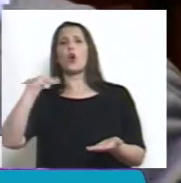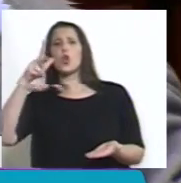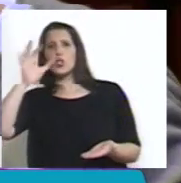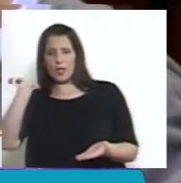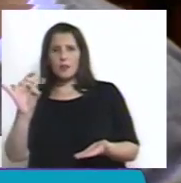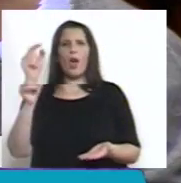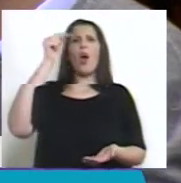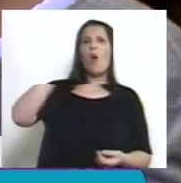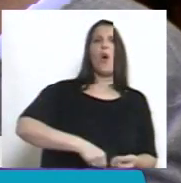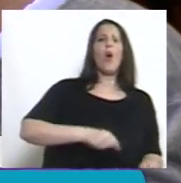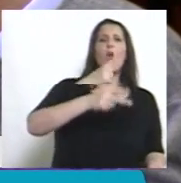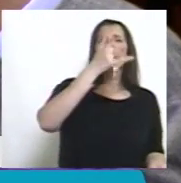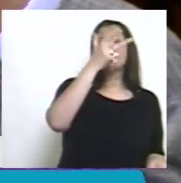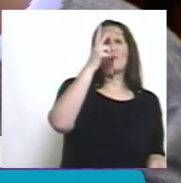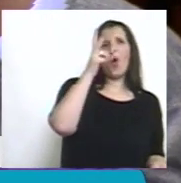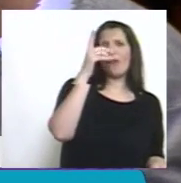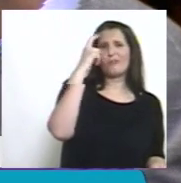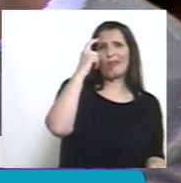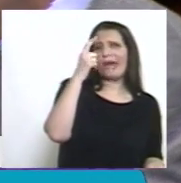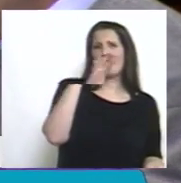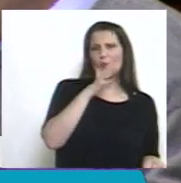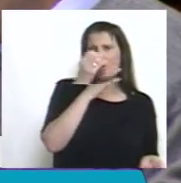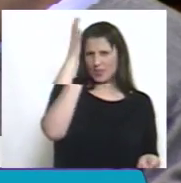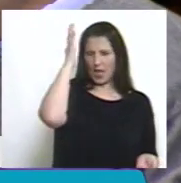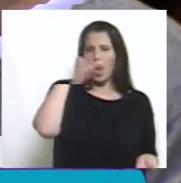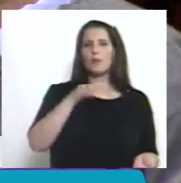9,40, 9,50 si tomamos el oficial.